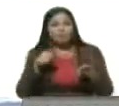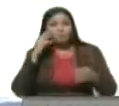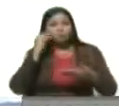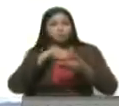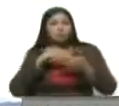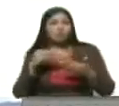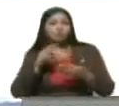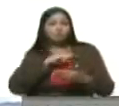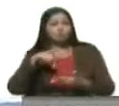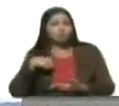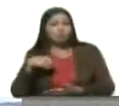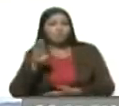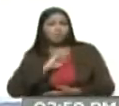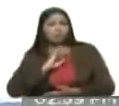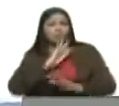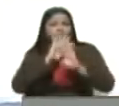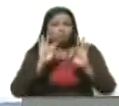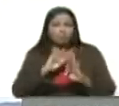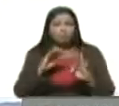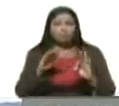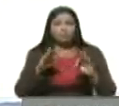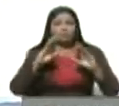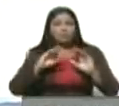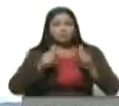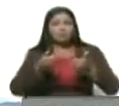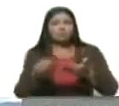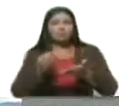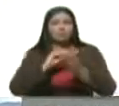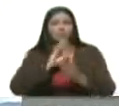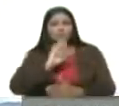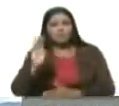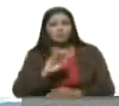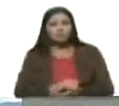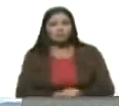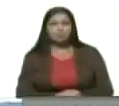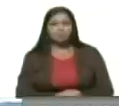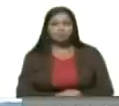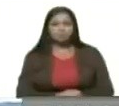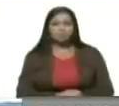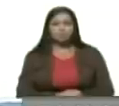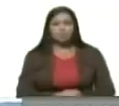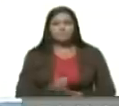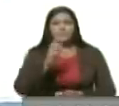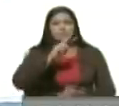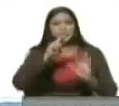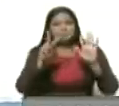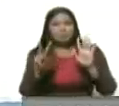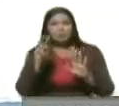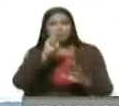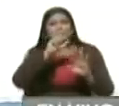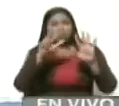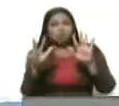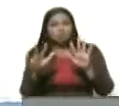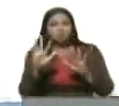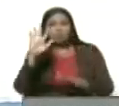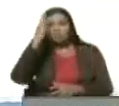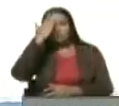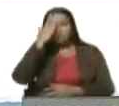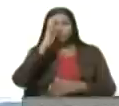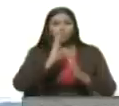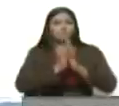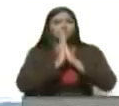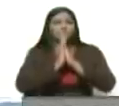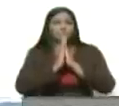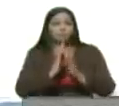marcaron el renacimiento de nuestra patria, sin duda. 27 y 28 de febrero, el